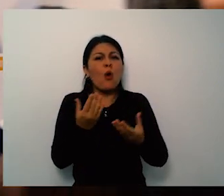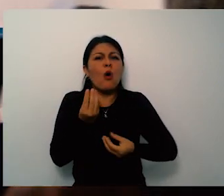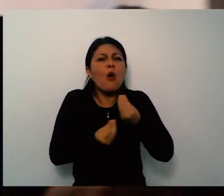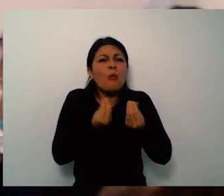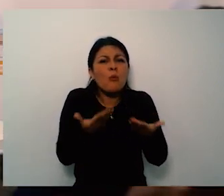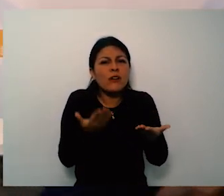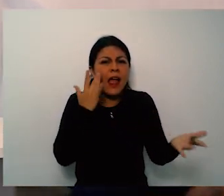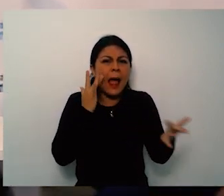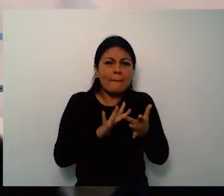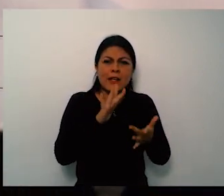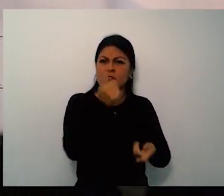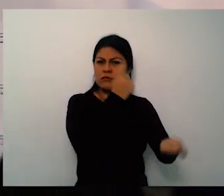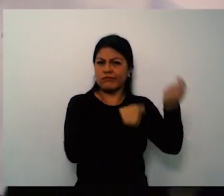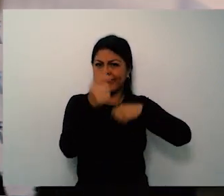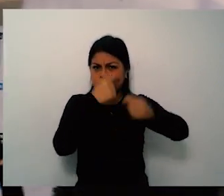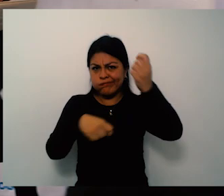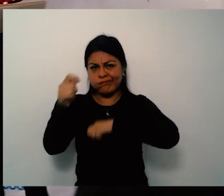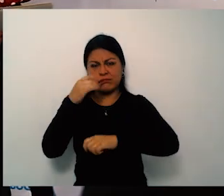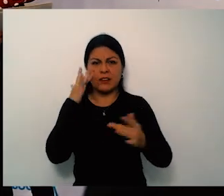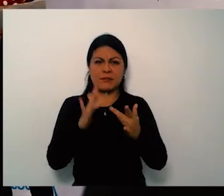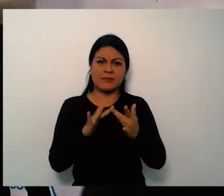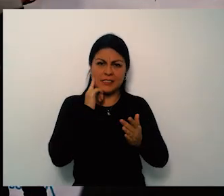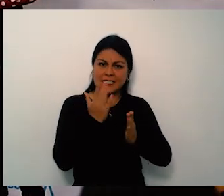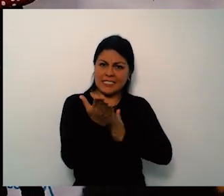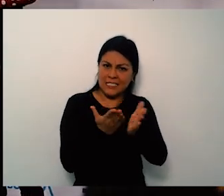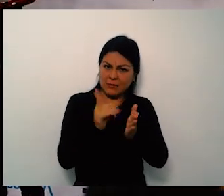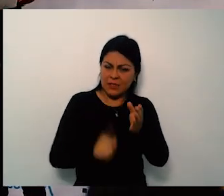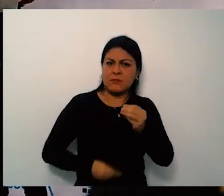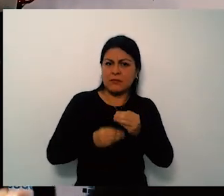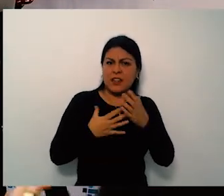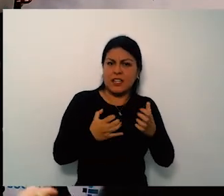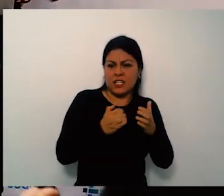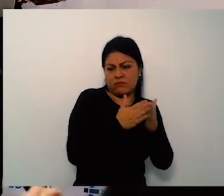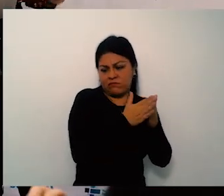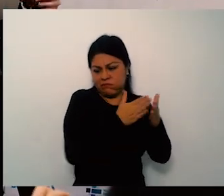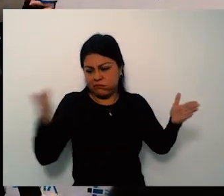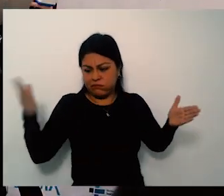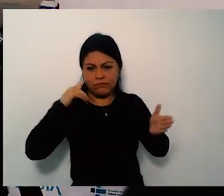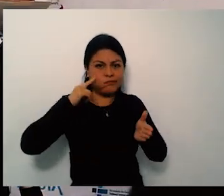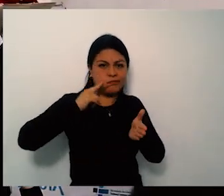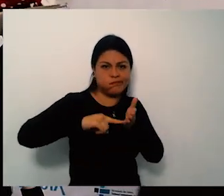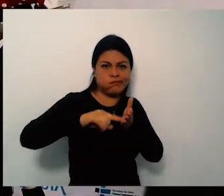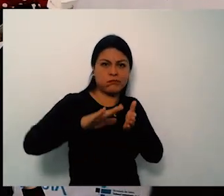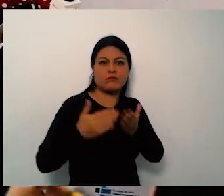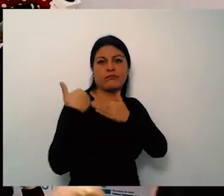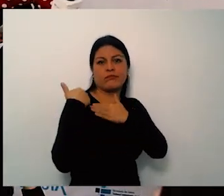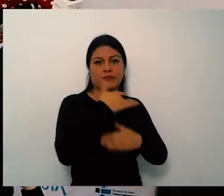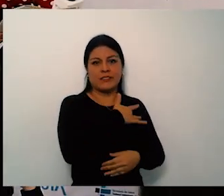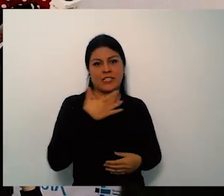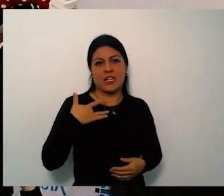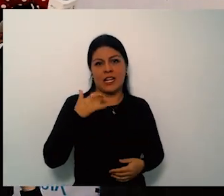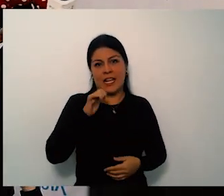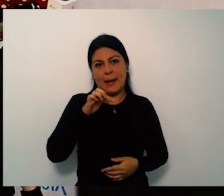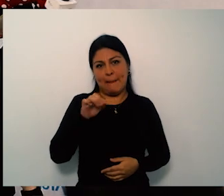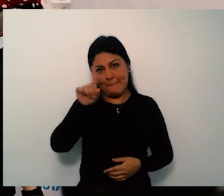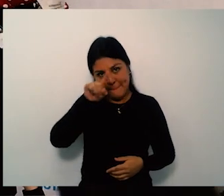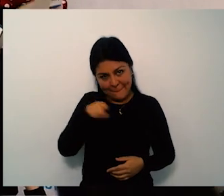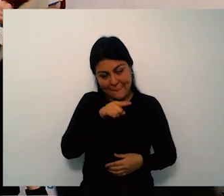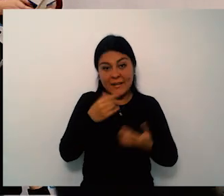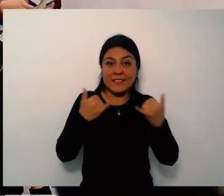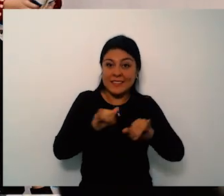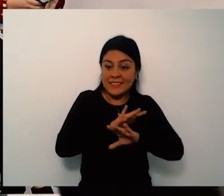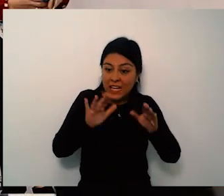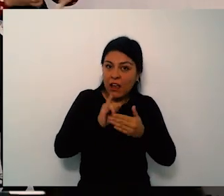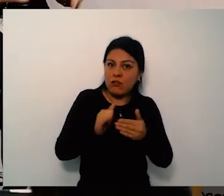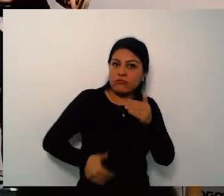tres vehículos allá dos básicos una medicalizada San Juan tiene una básica y una medicalizada y Nazaret